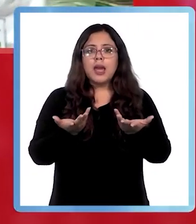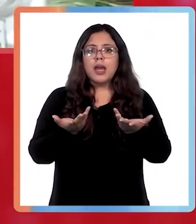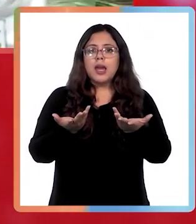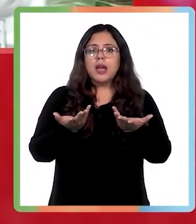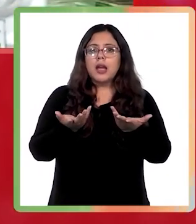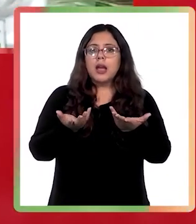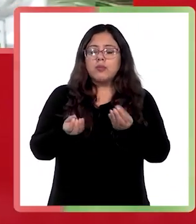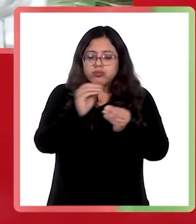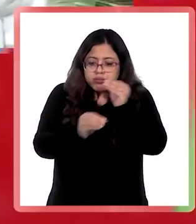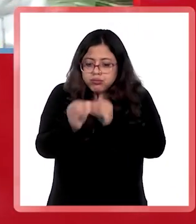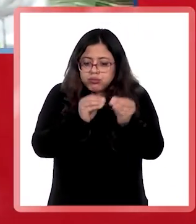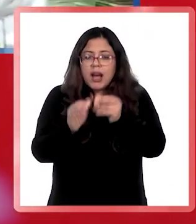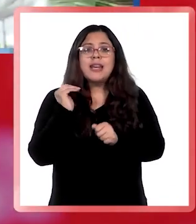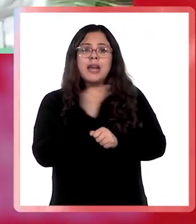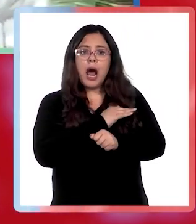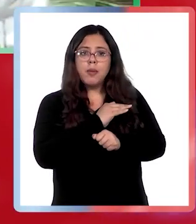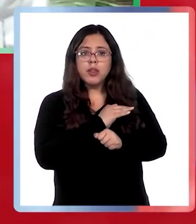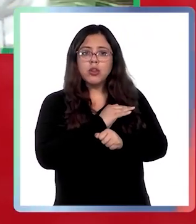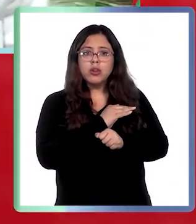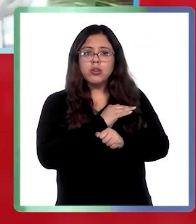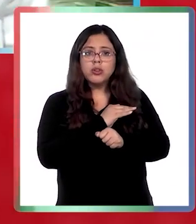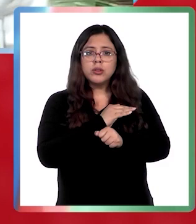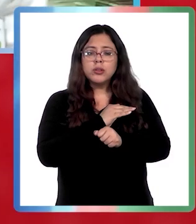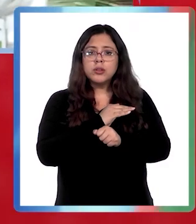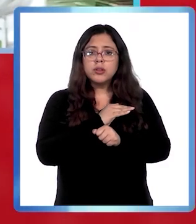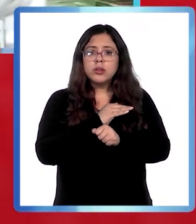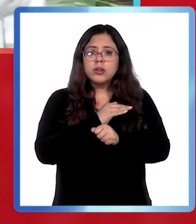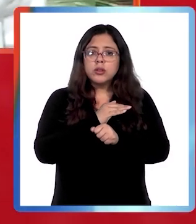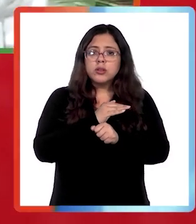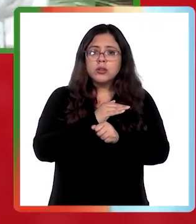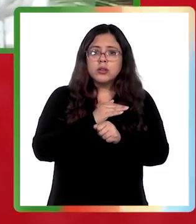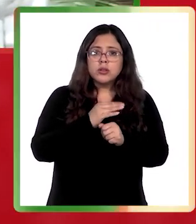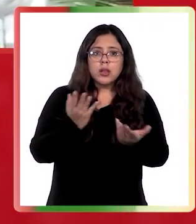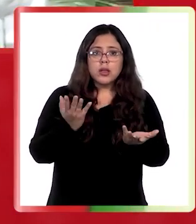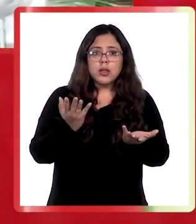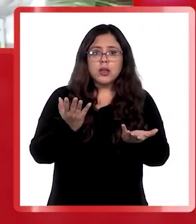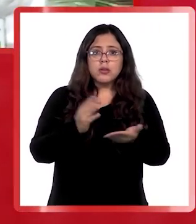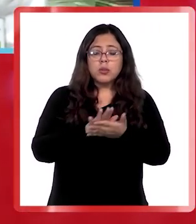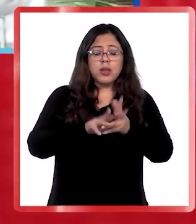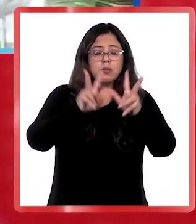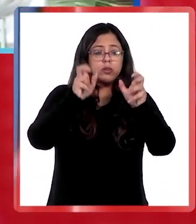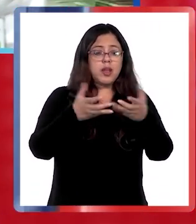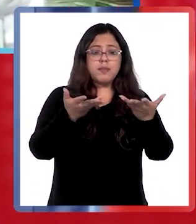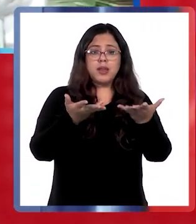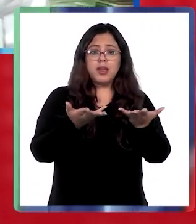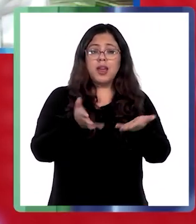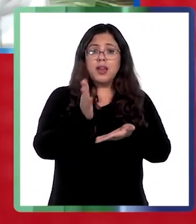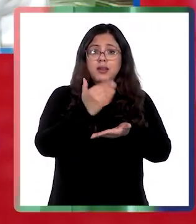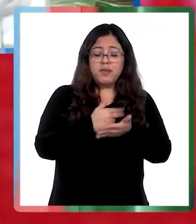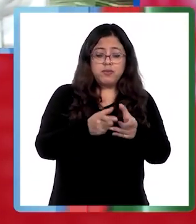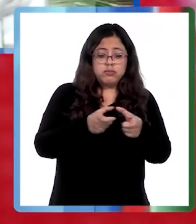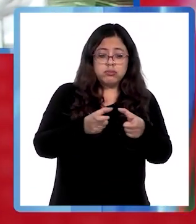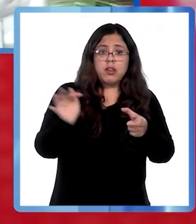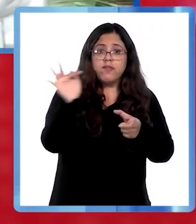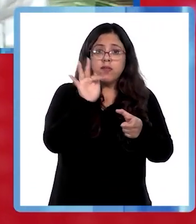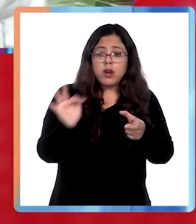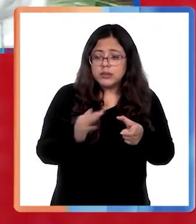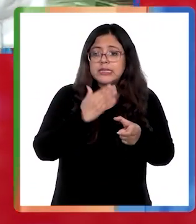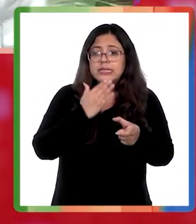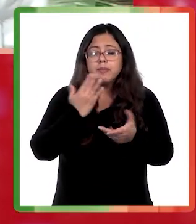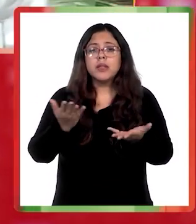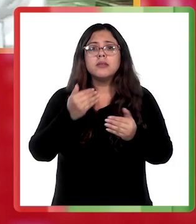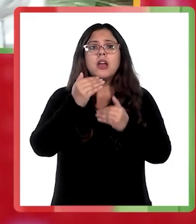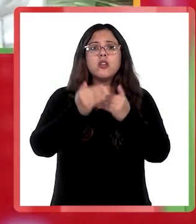que nos podemos ir cambiando las canastas de FONASA, pero hay un proceso continuo y yo creo que